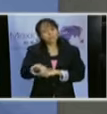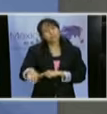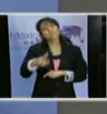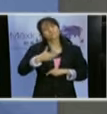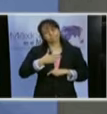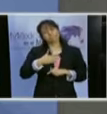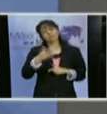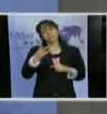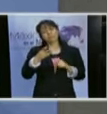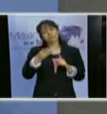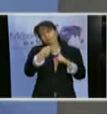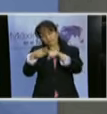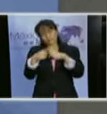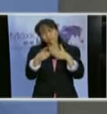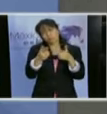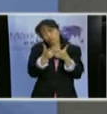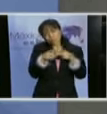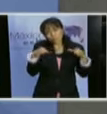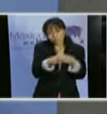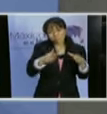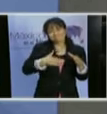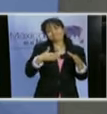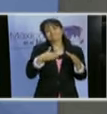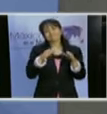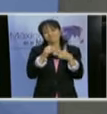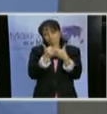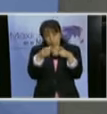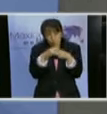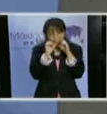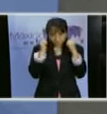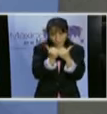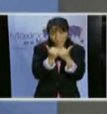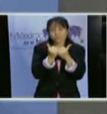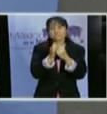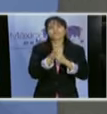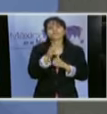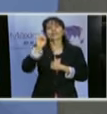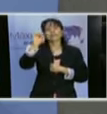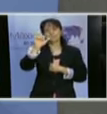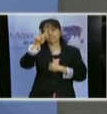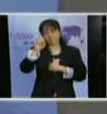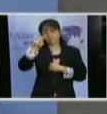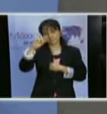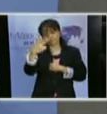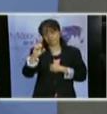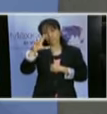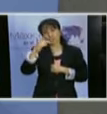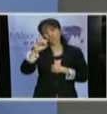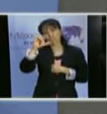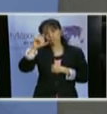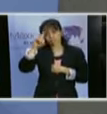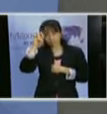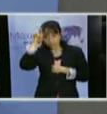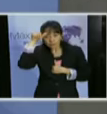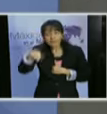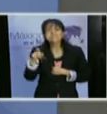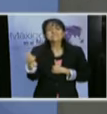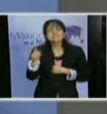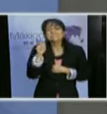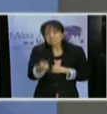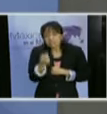gran cantidad de organizaciones en México y el mundo, es que el primer tema rezagado es que desde el enfoque de